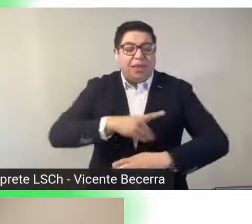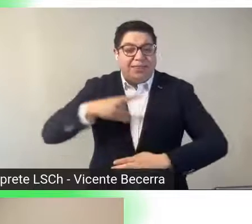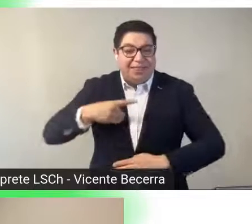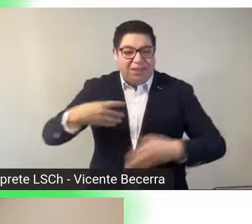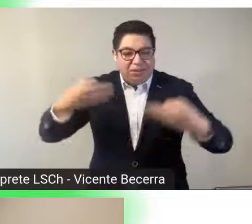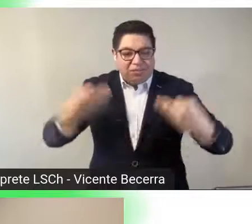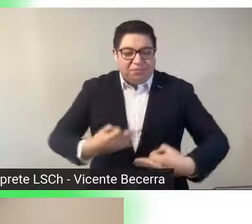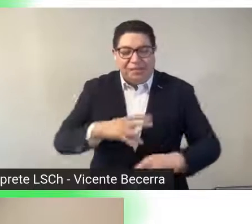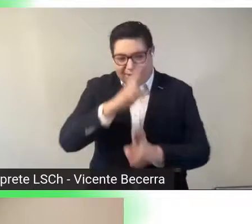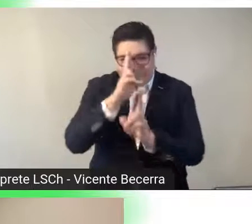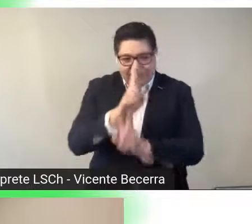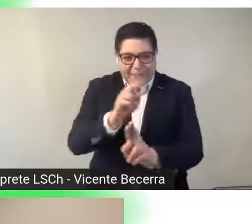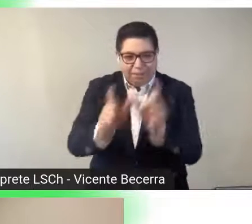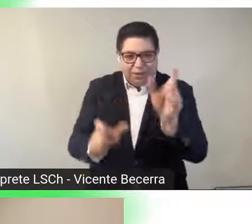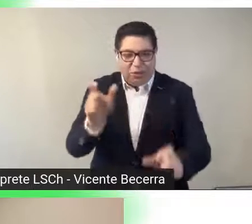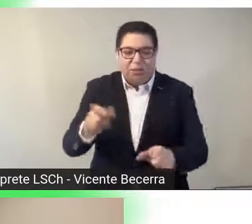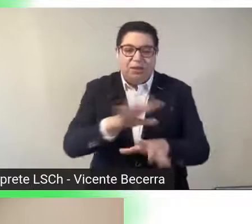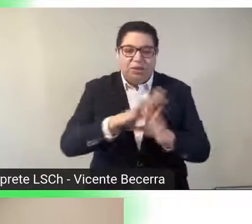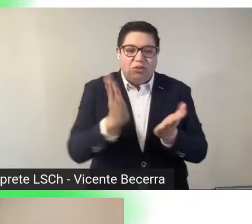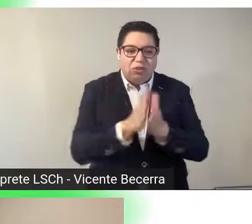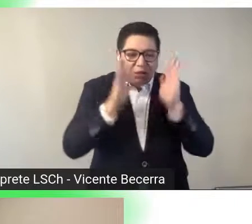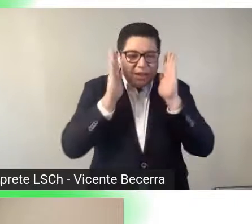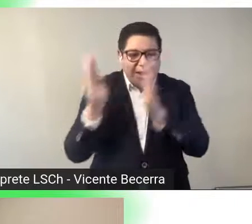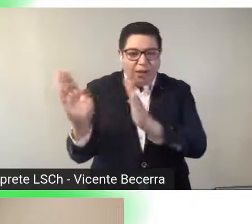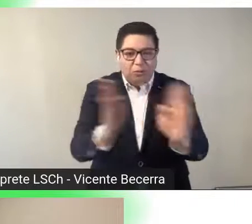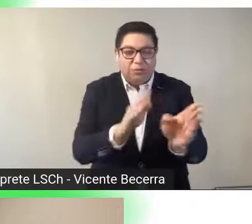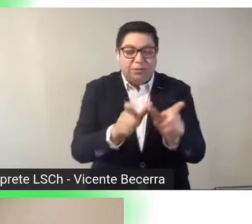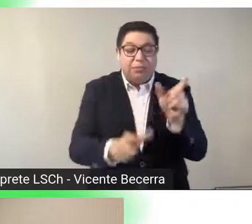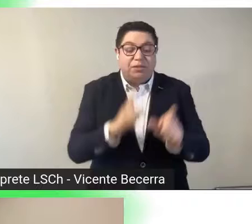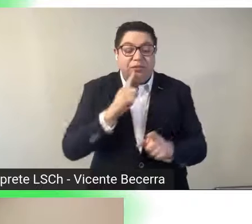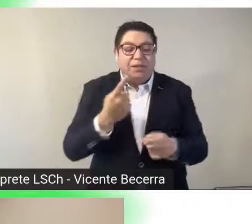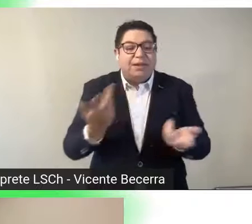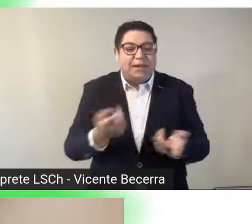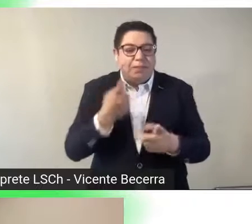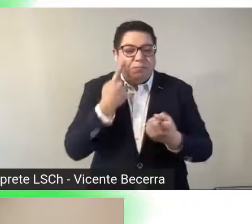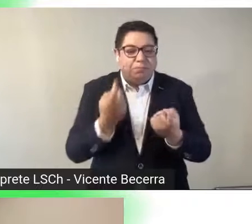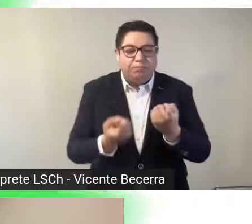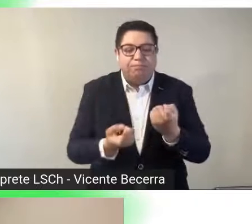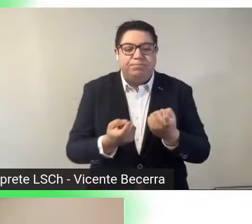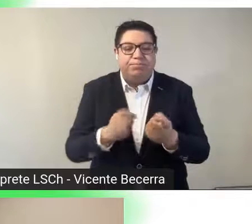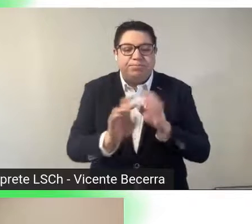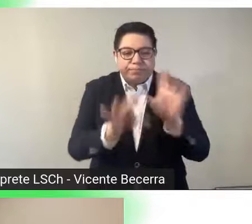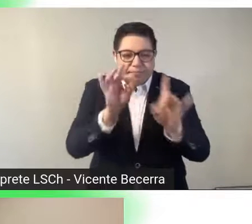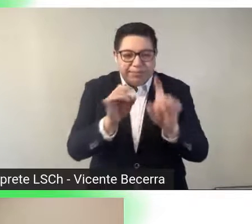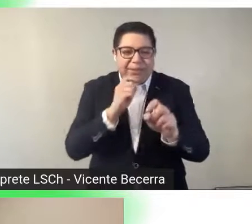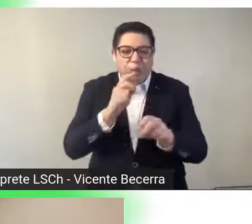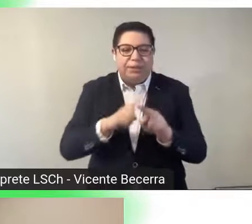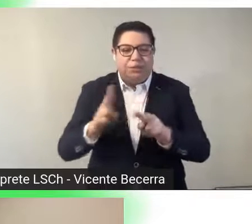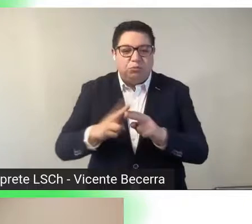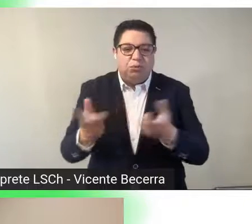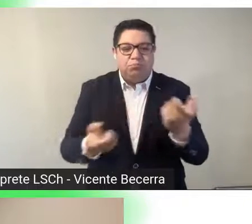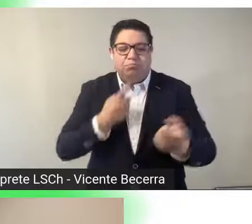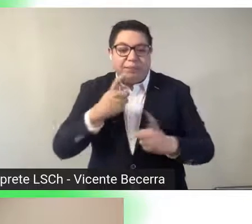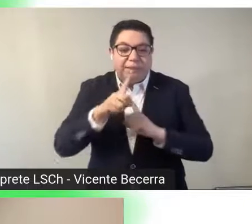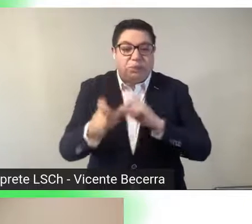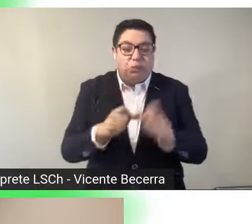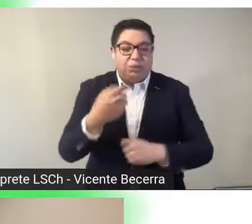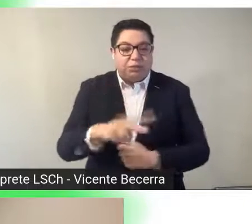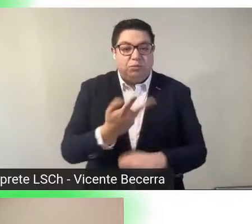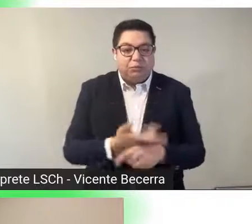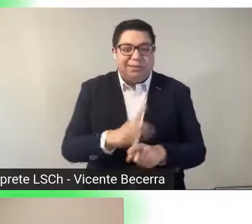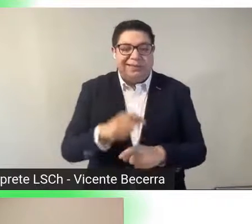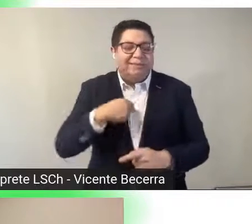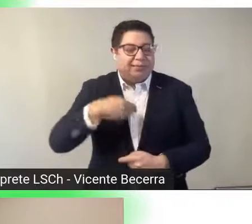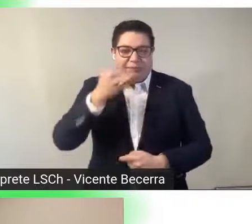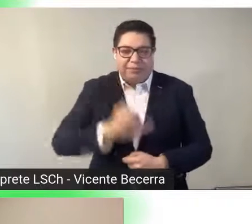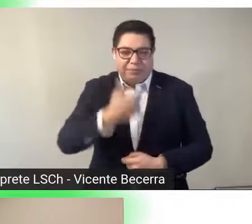con respeto, escucharlos y buscar la solución de sus inquietudes, de sus problemas, siempre